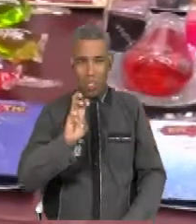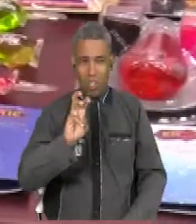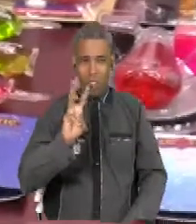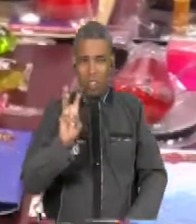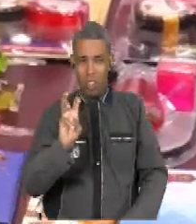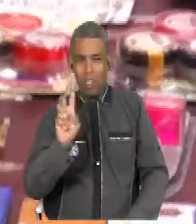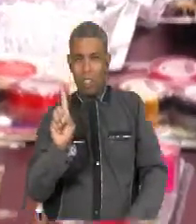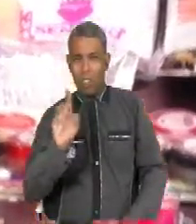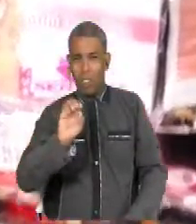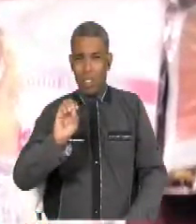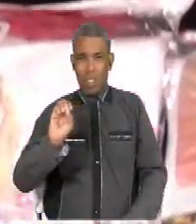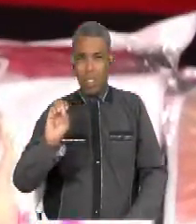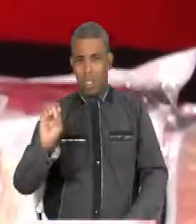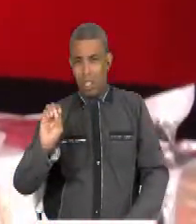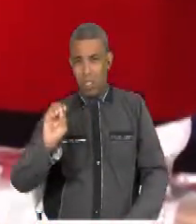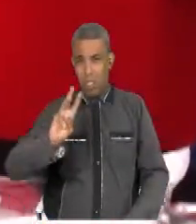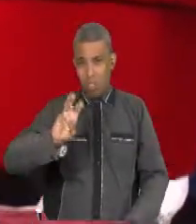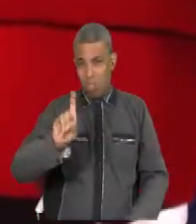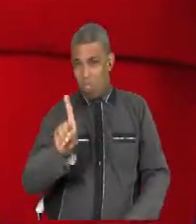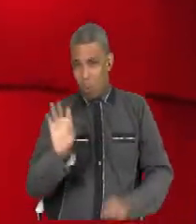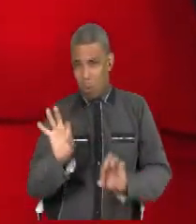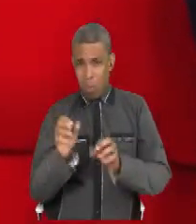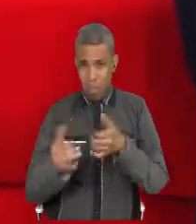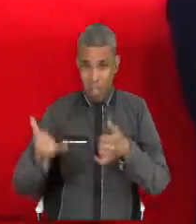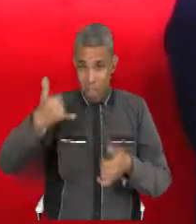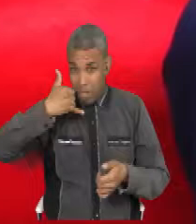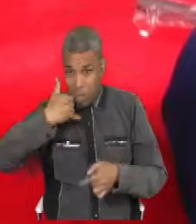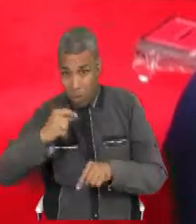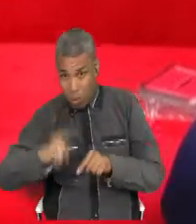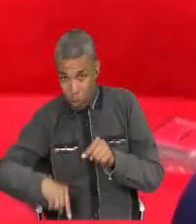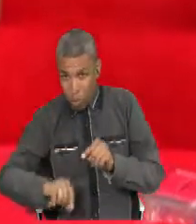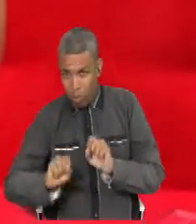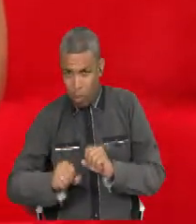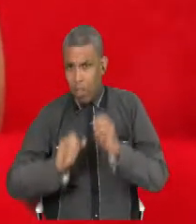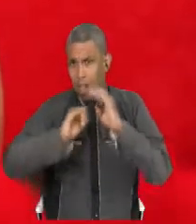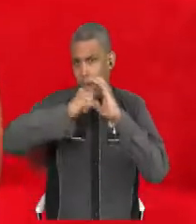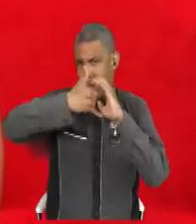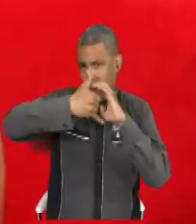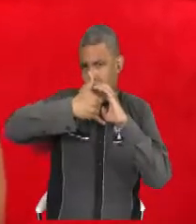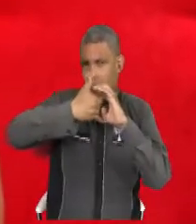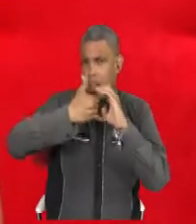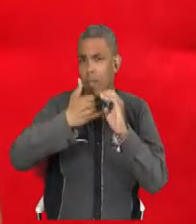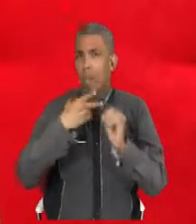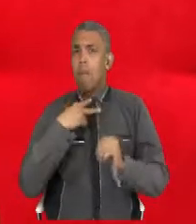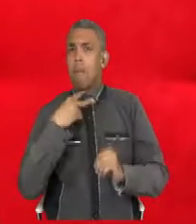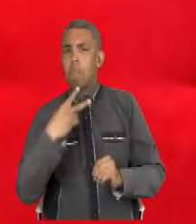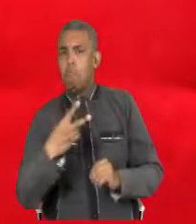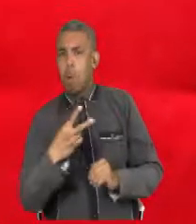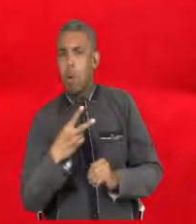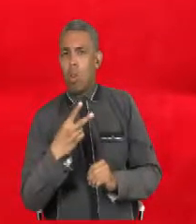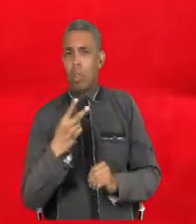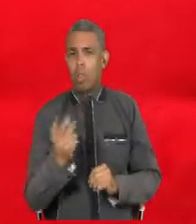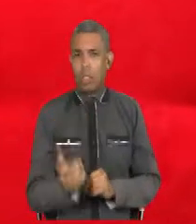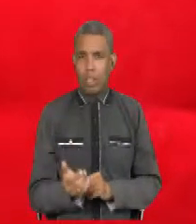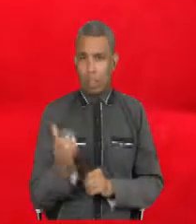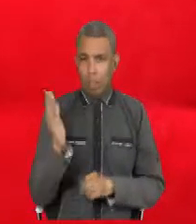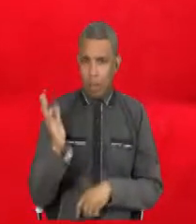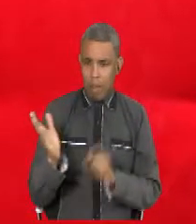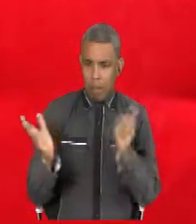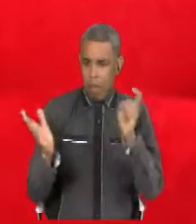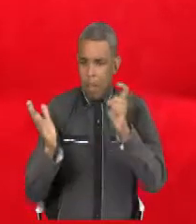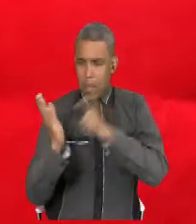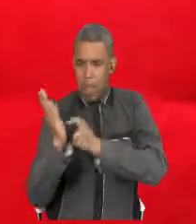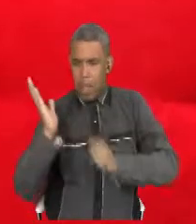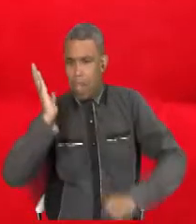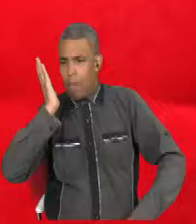300-881-0081, o si les da pena hablar también pues pueden hacerlo por WhatsApp. Atendemos de 9 de la mañana a 8 de la